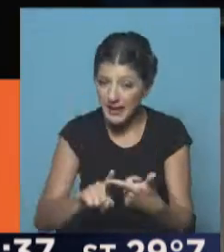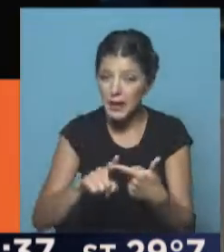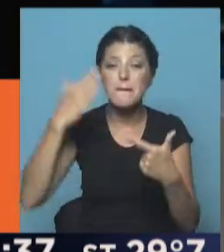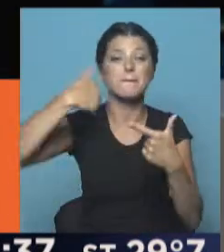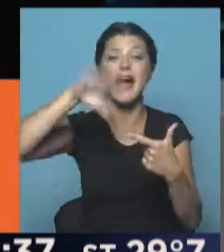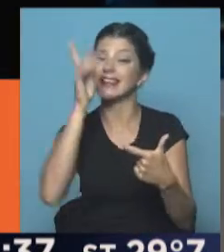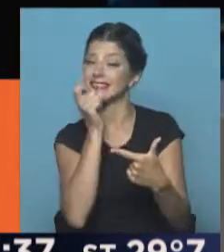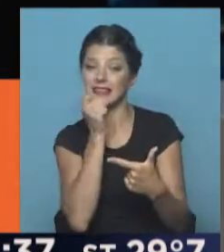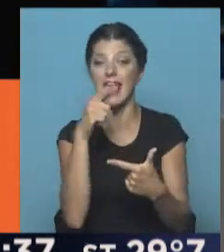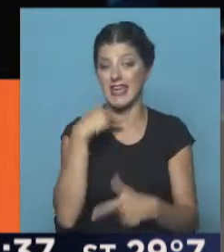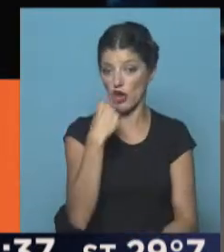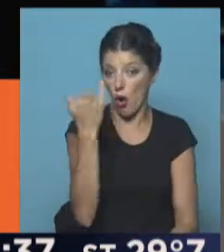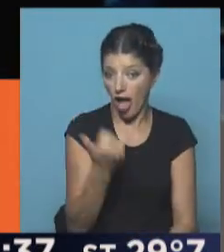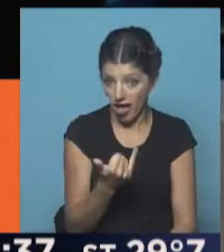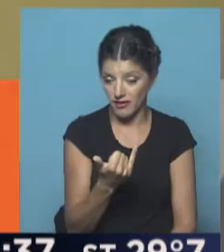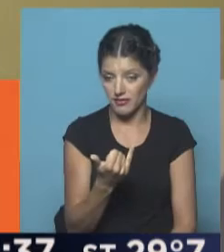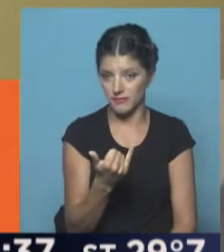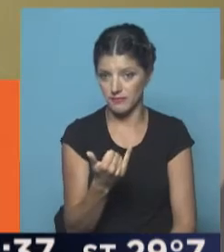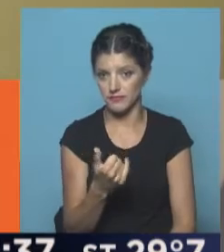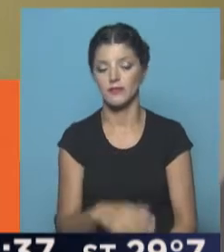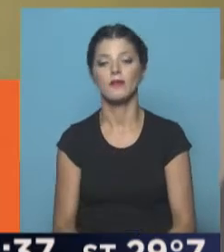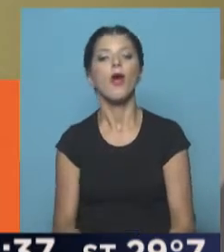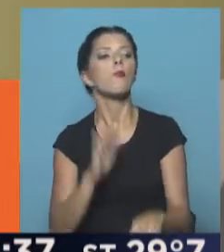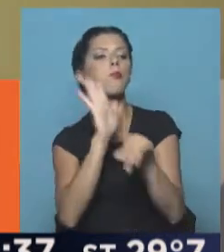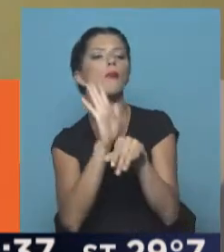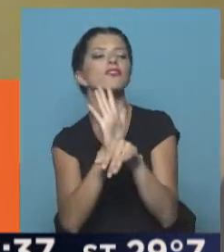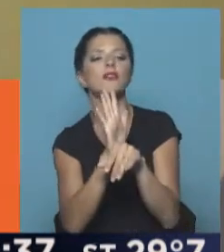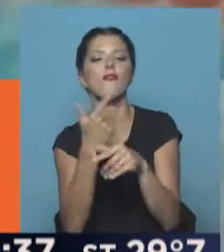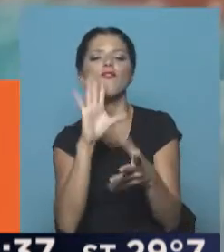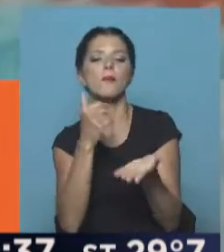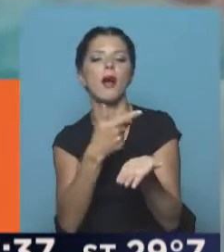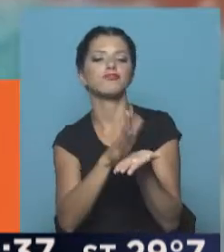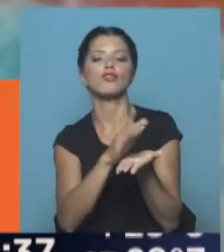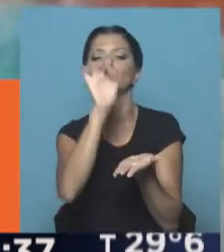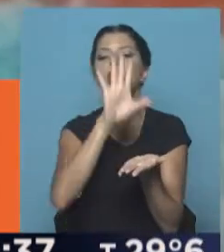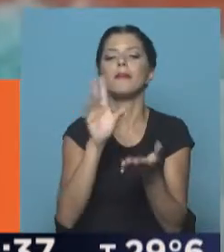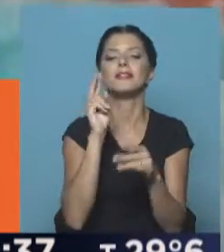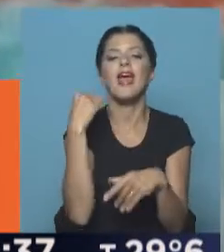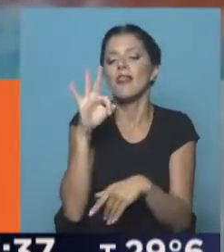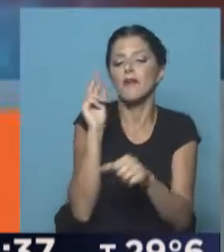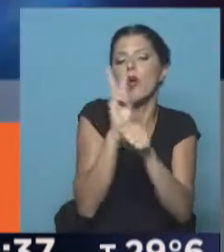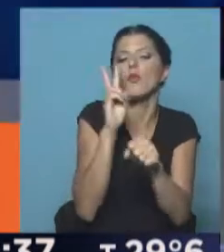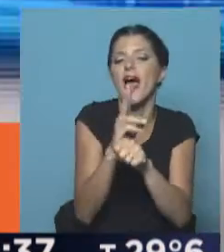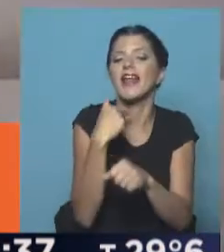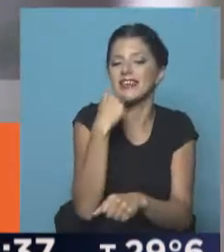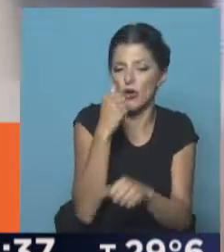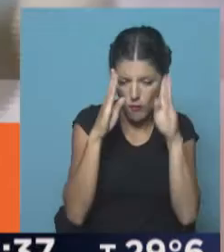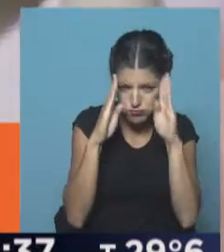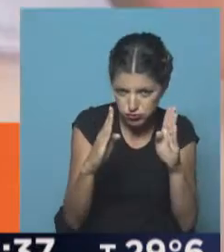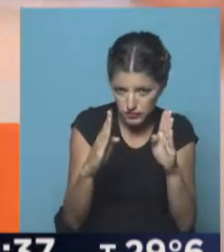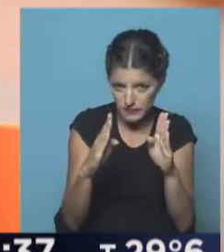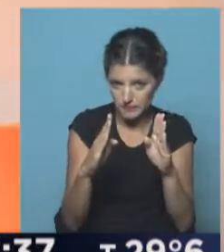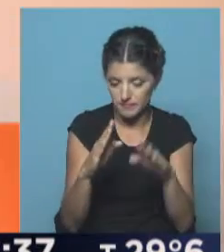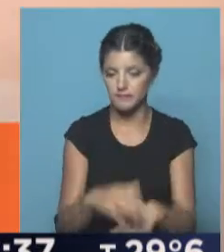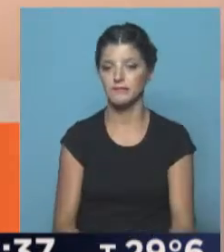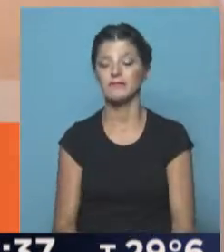por el hecho de ser madres, atribuyéndoseles casi en forma exclusiva el cuidado de los hijos y estando aún más